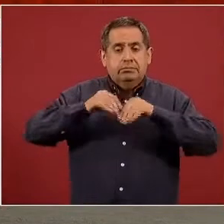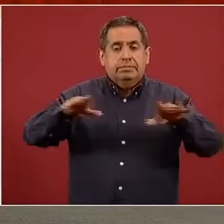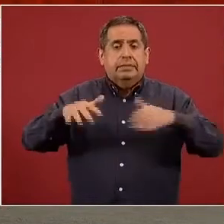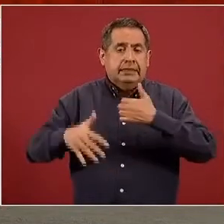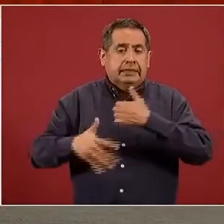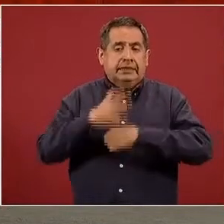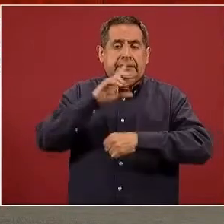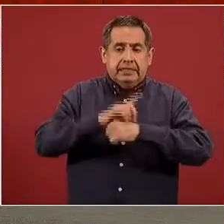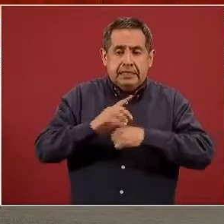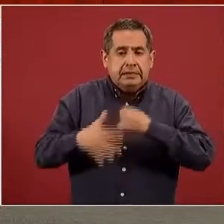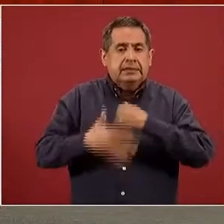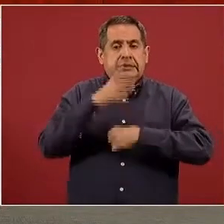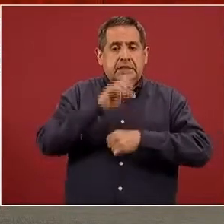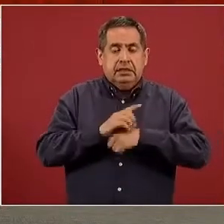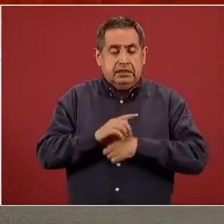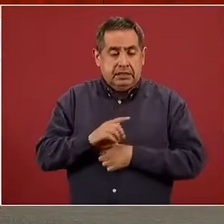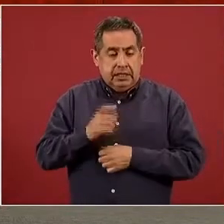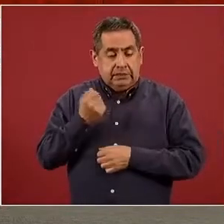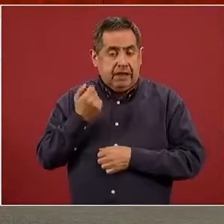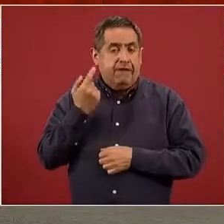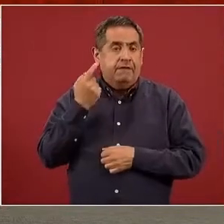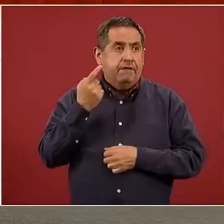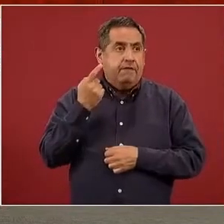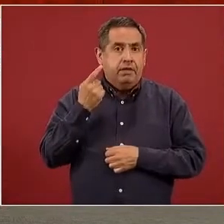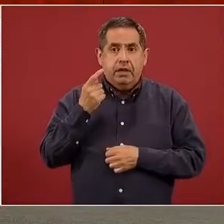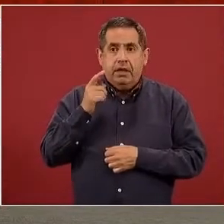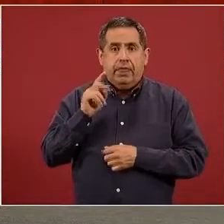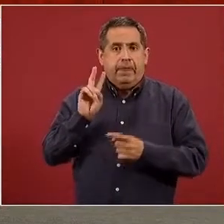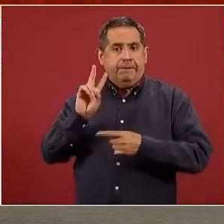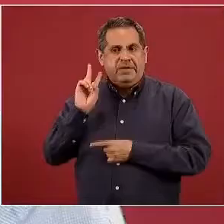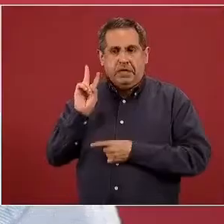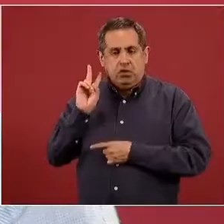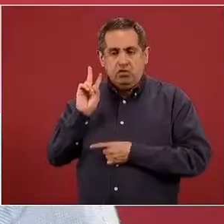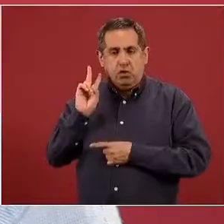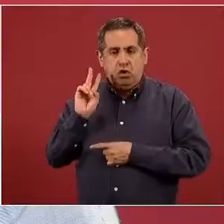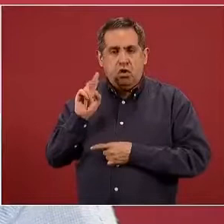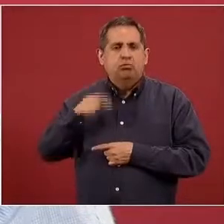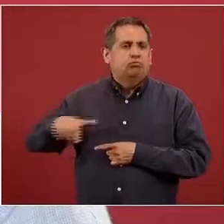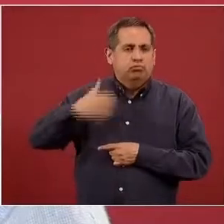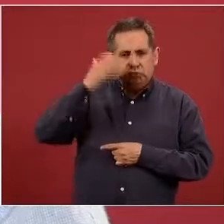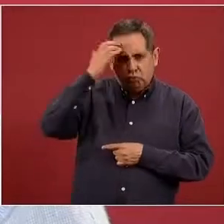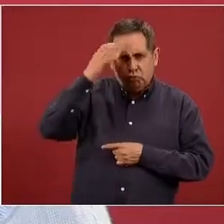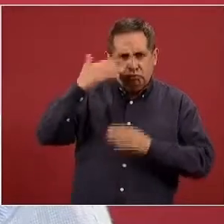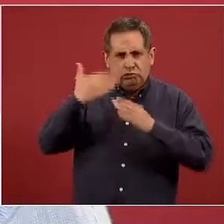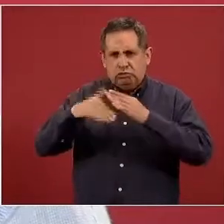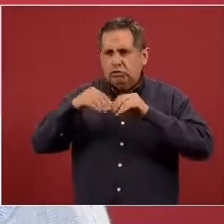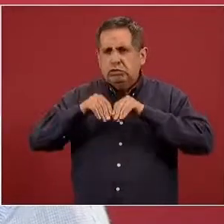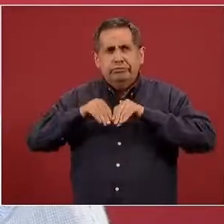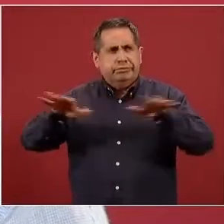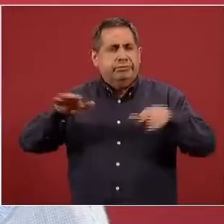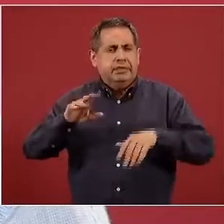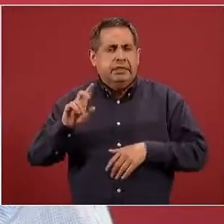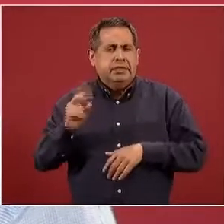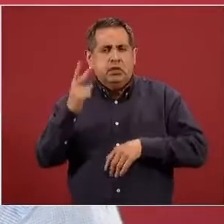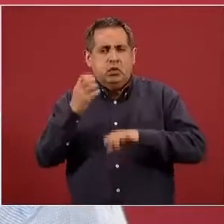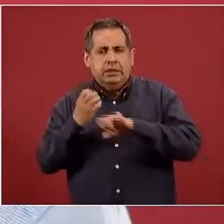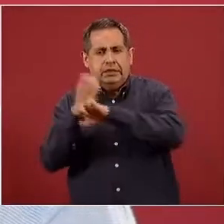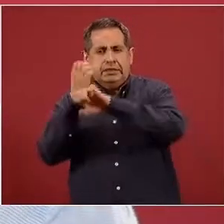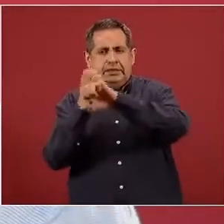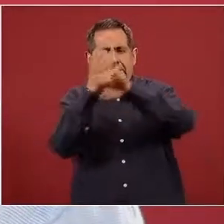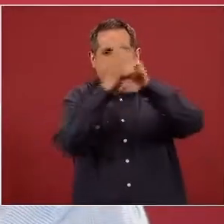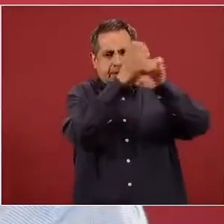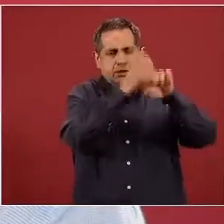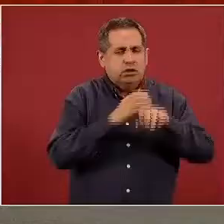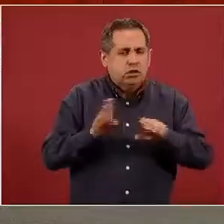quincena, de modo que este viernes próximo pasado no lo presentamos, lo conocen, se los enviamos a los 32 entidades federativas, cuál